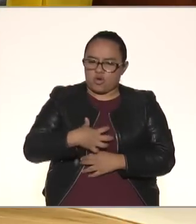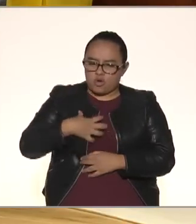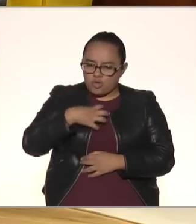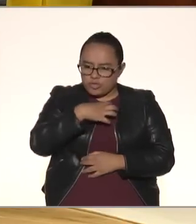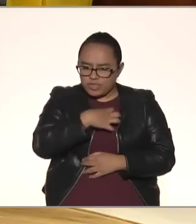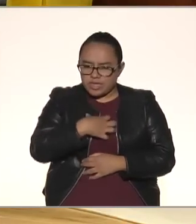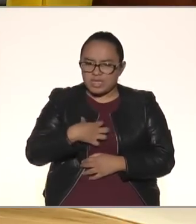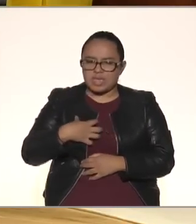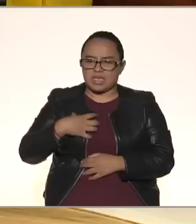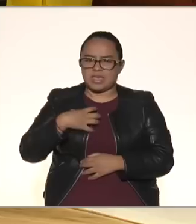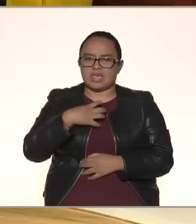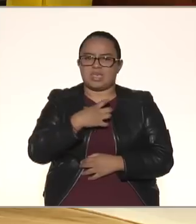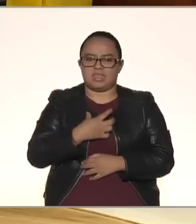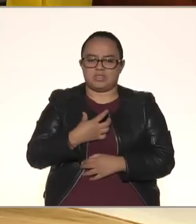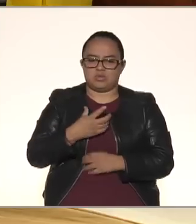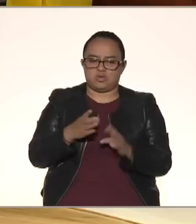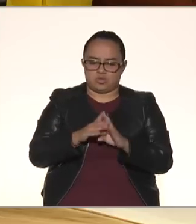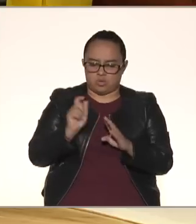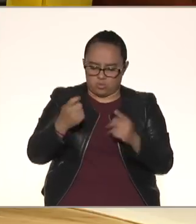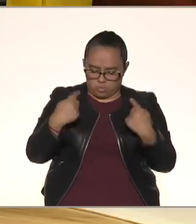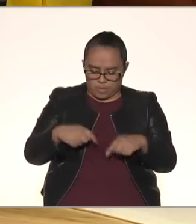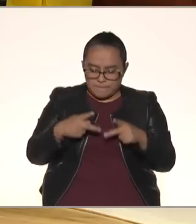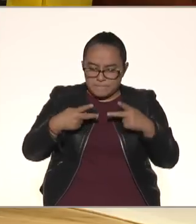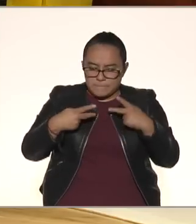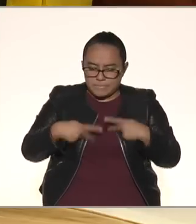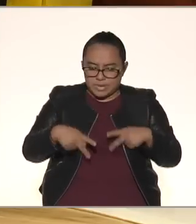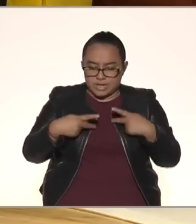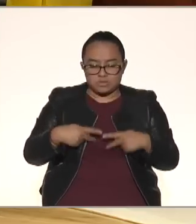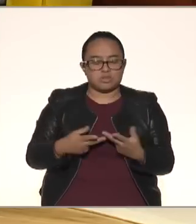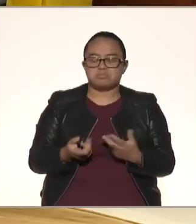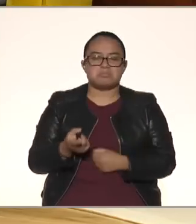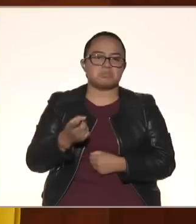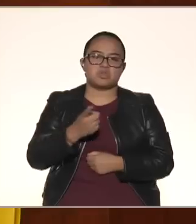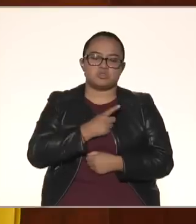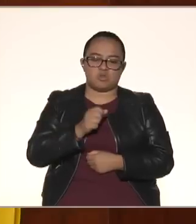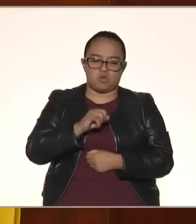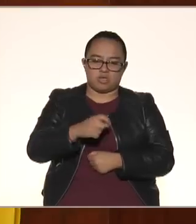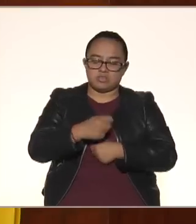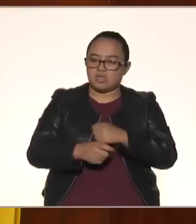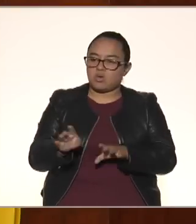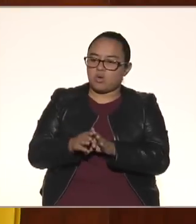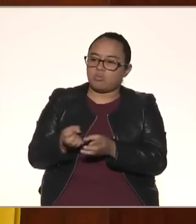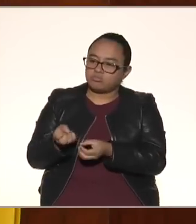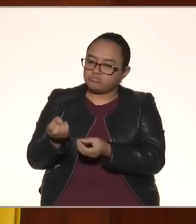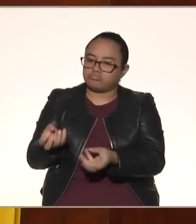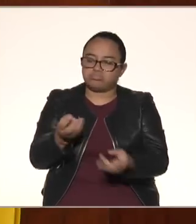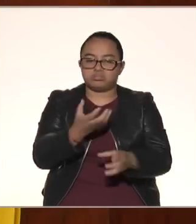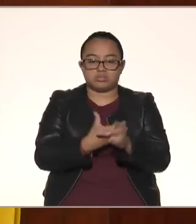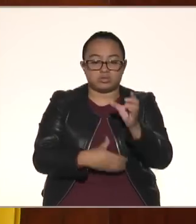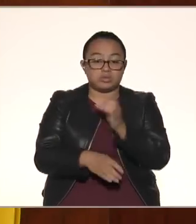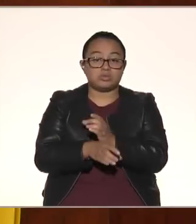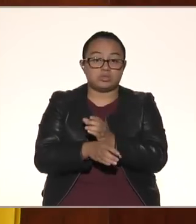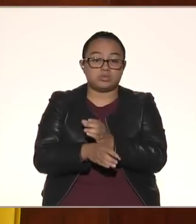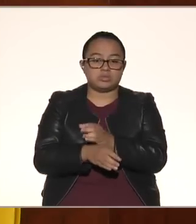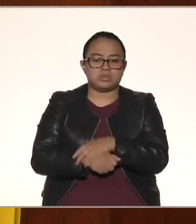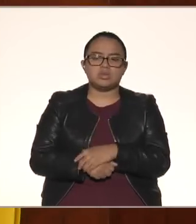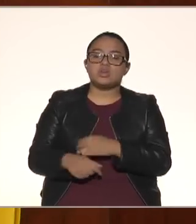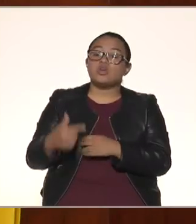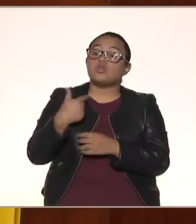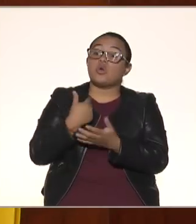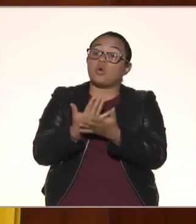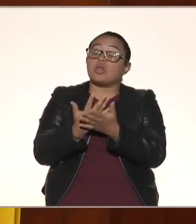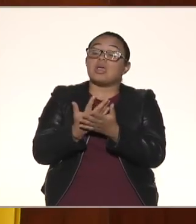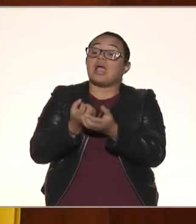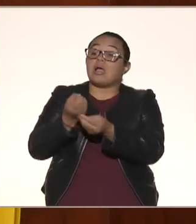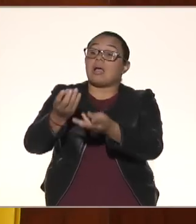nuestro propio ser, va a ser automático el estarlo dando. No es que estemos esperando